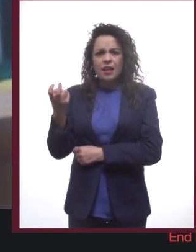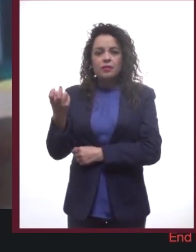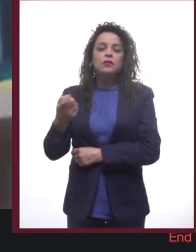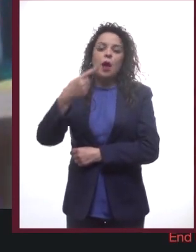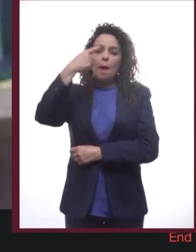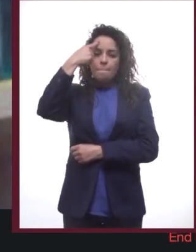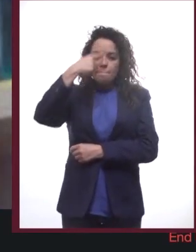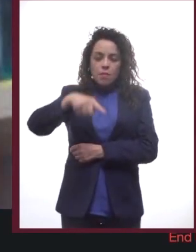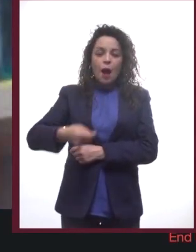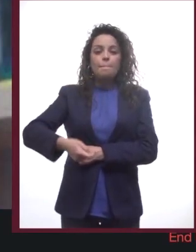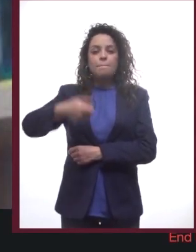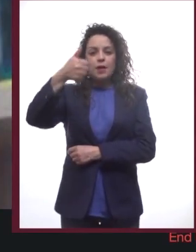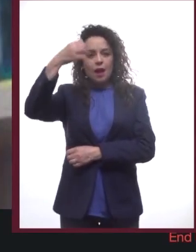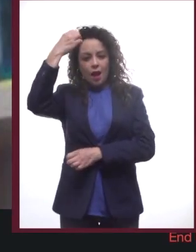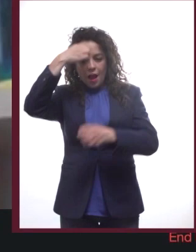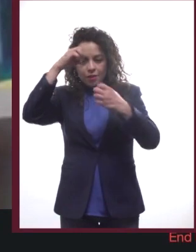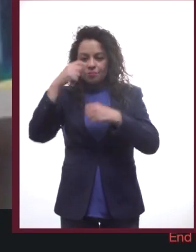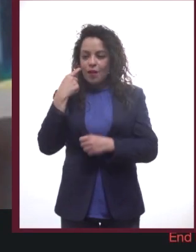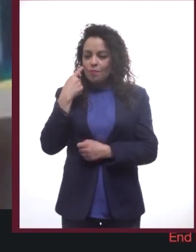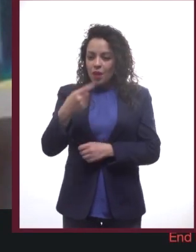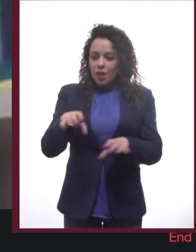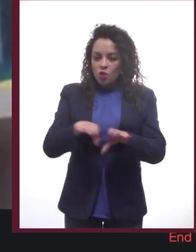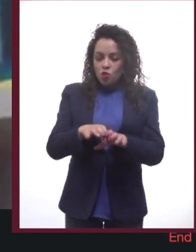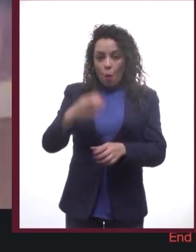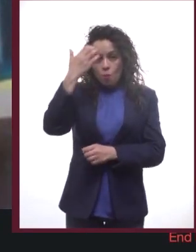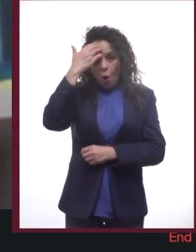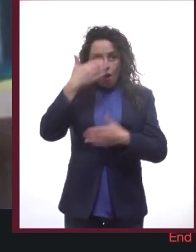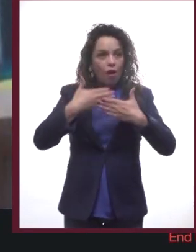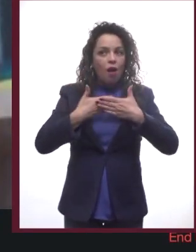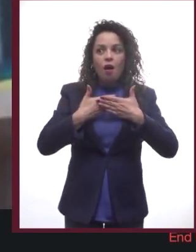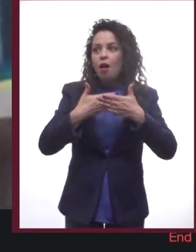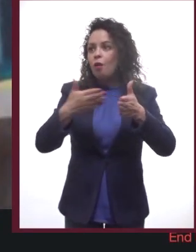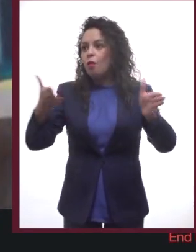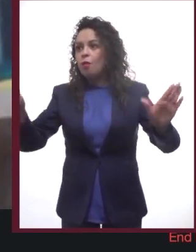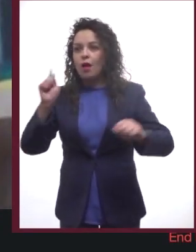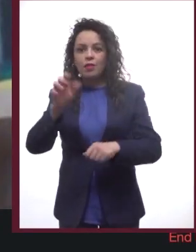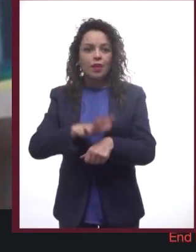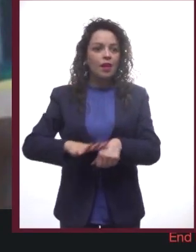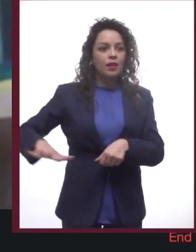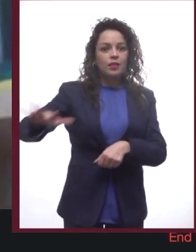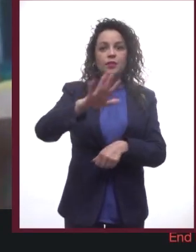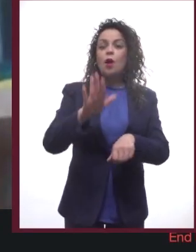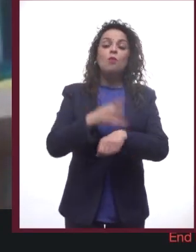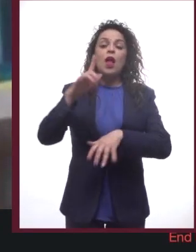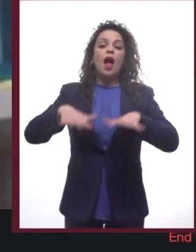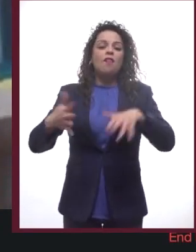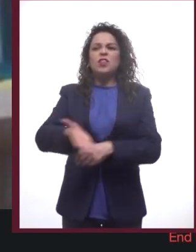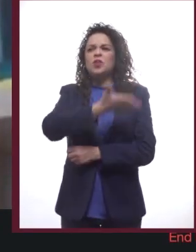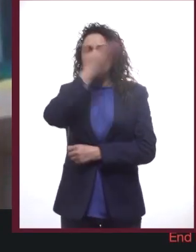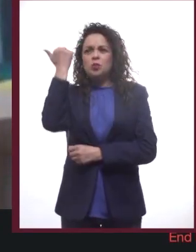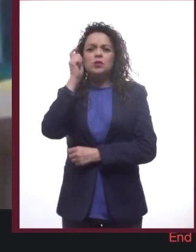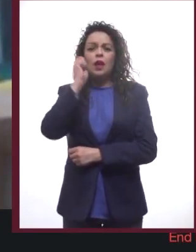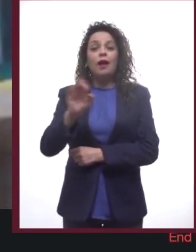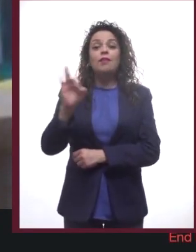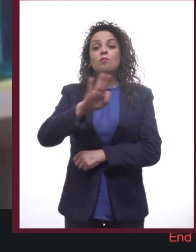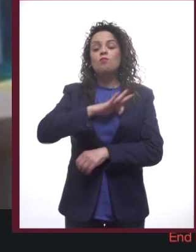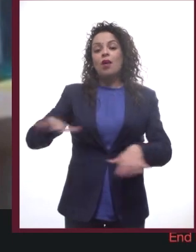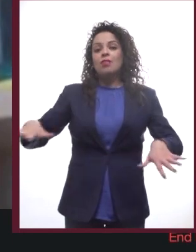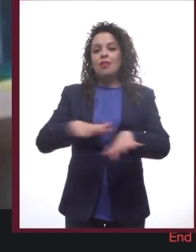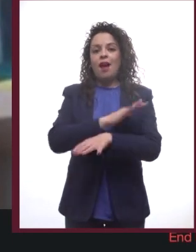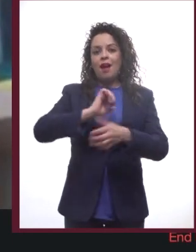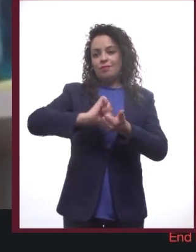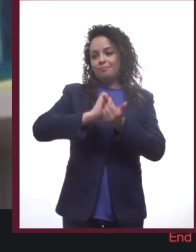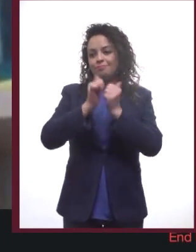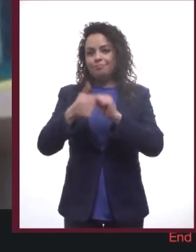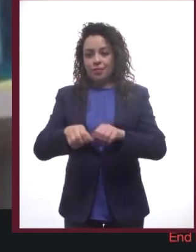puedan experimentar, salir al mundo, ¿no? Y que eso uno nunca sabe, tal vez después se pueda transformar en